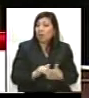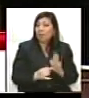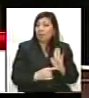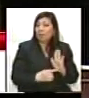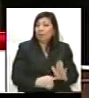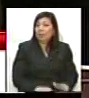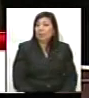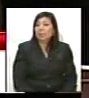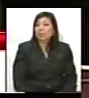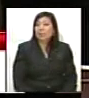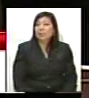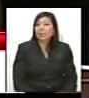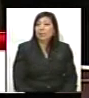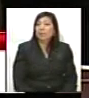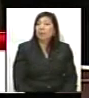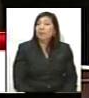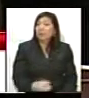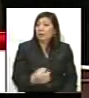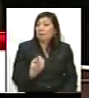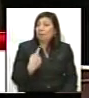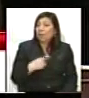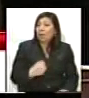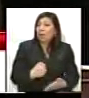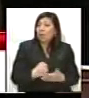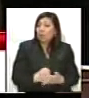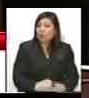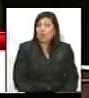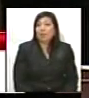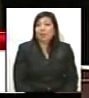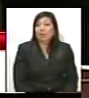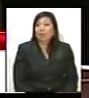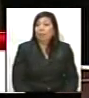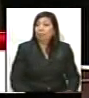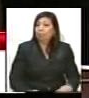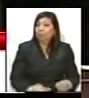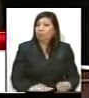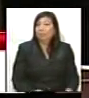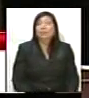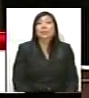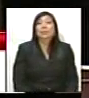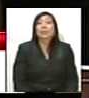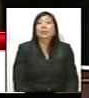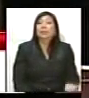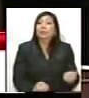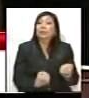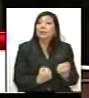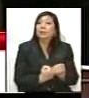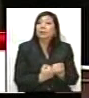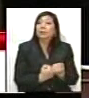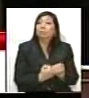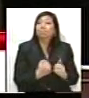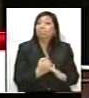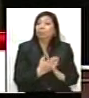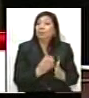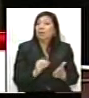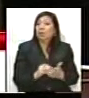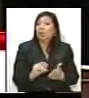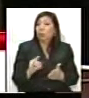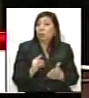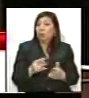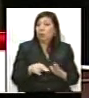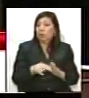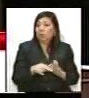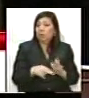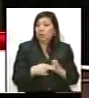presentando entonces creo que es prudente para ayudar a evitar esta competencia desleal y apoyar la formalización que utilicemos una